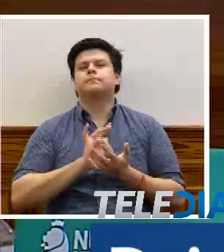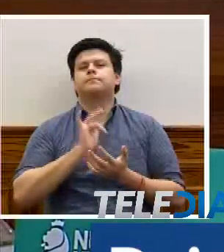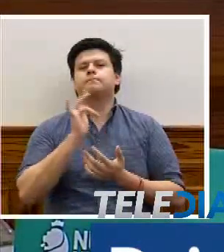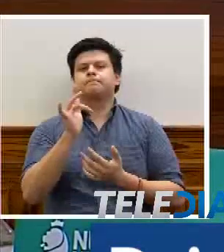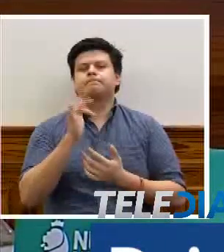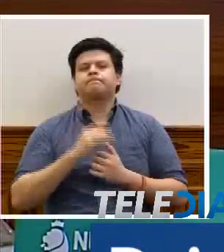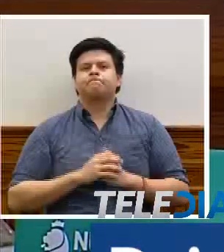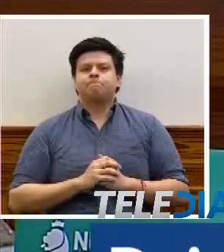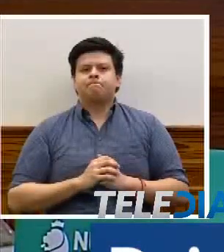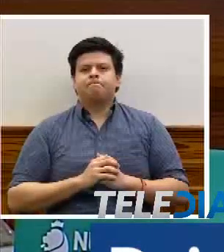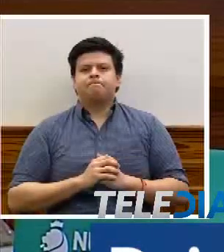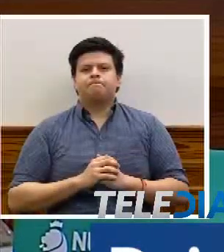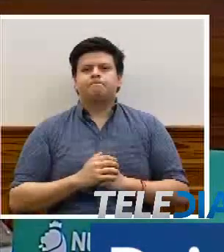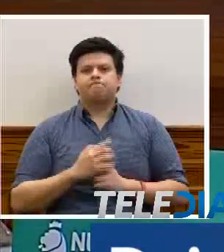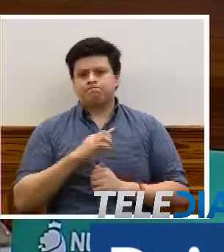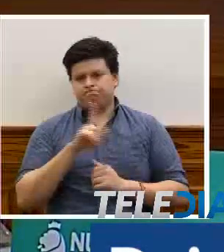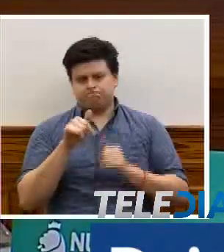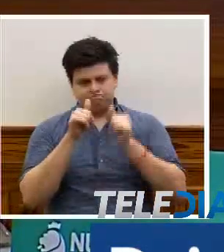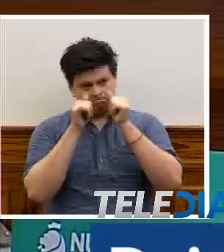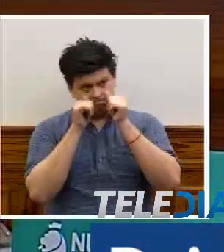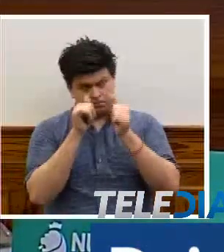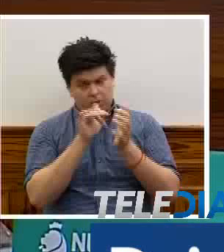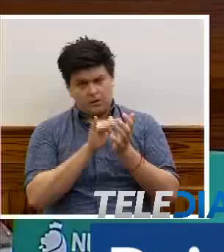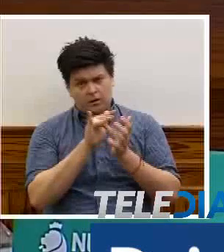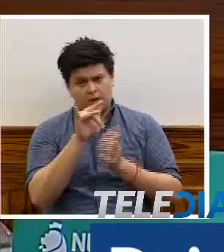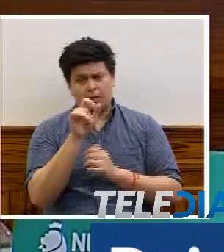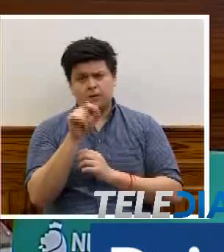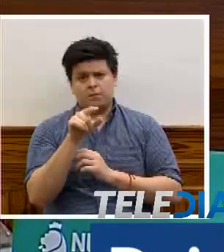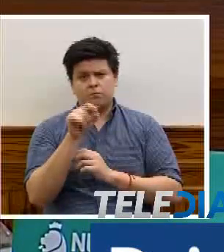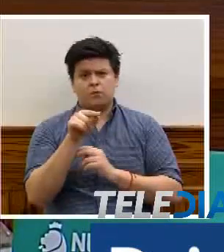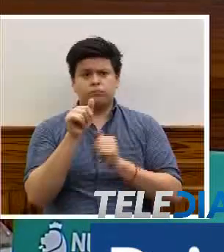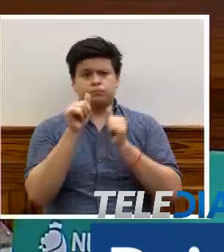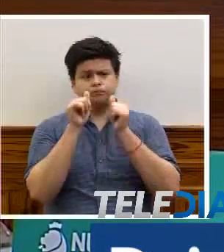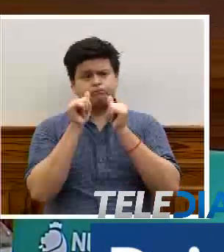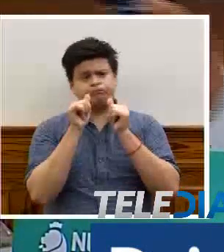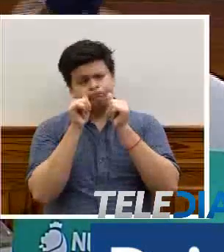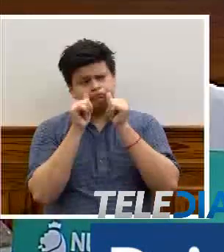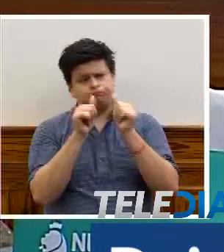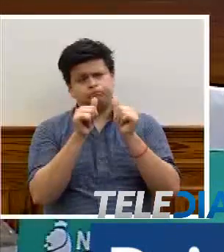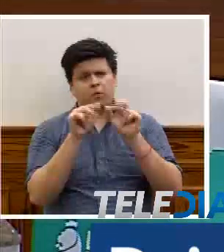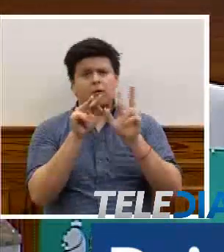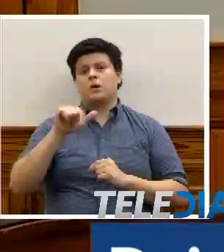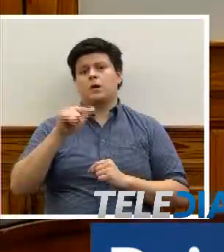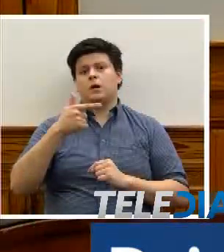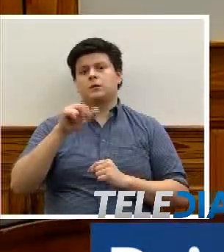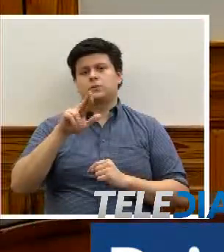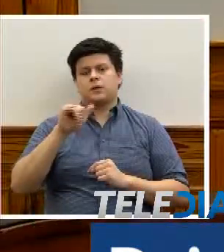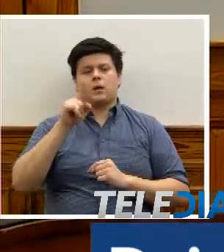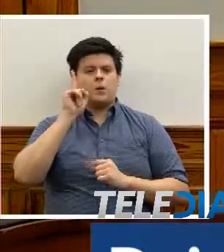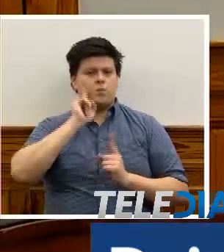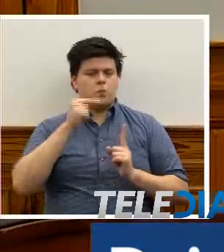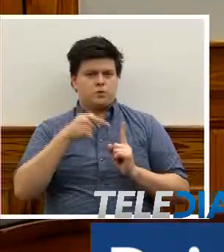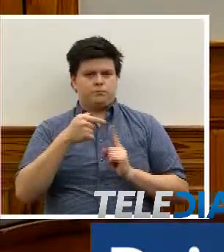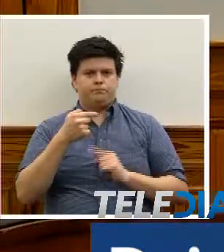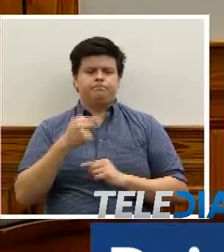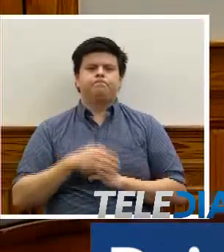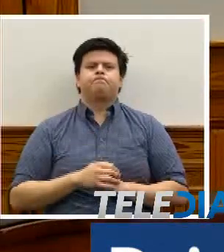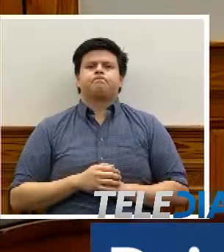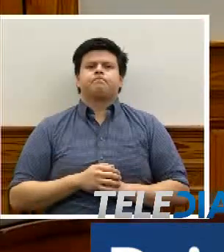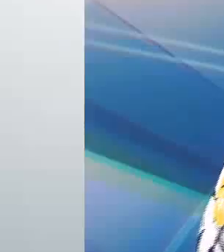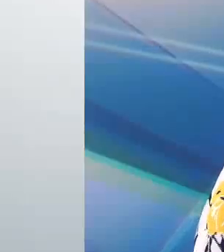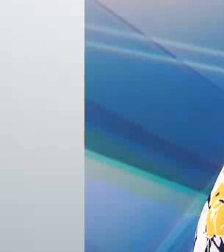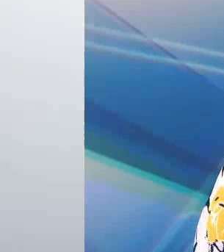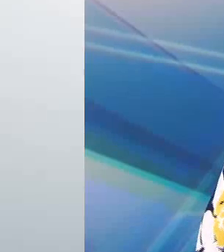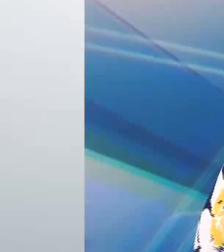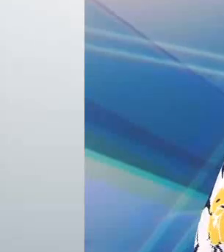muy preparadas y que ellas, mire, en 2x3 se echan la conferencia. Ta, ta, ta, ta, ta, ta, ta, ta, y